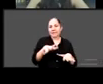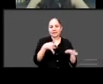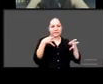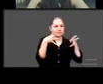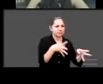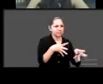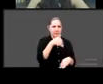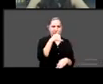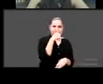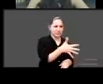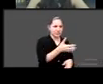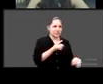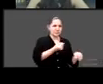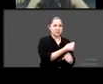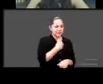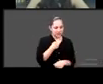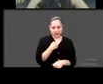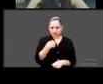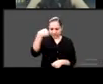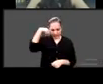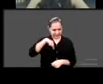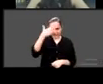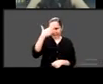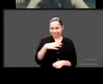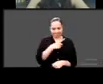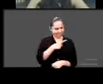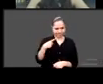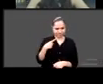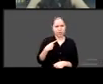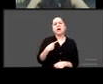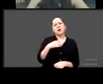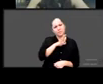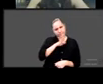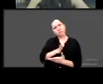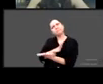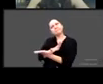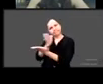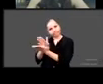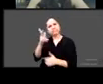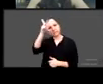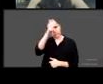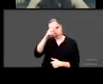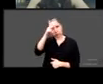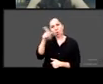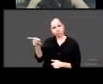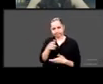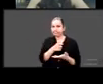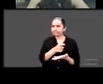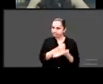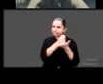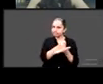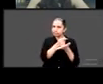es importante recurrir a entornos psicoterapéuticos de manera precisa para poder revisar la